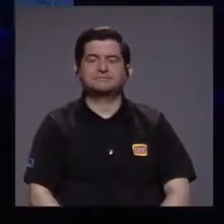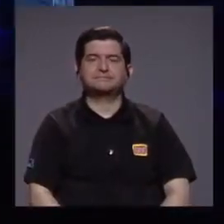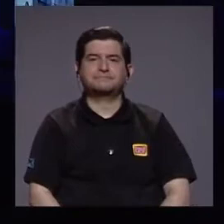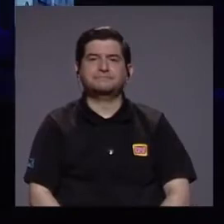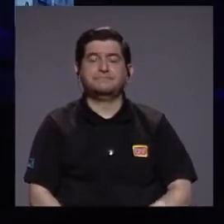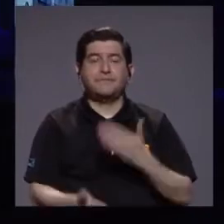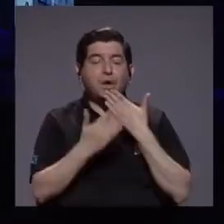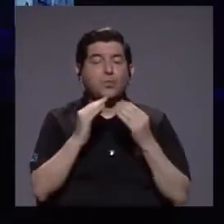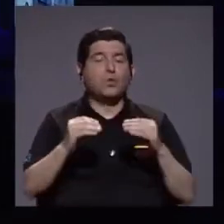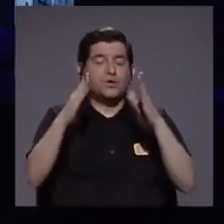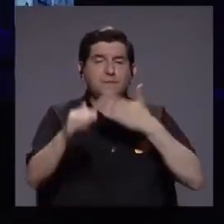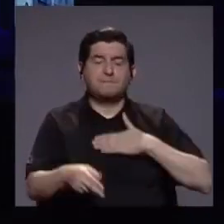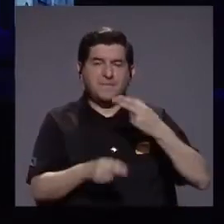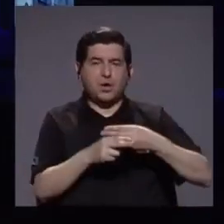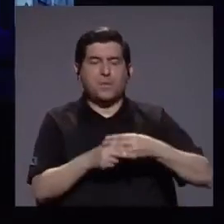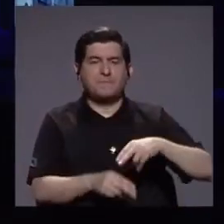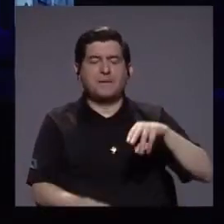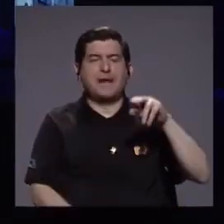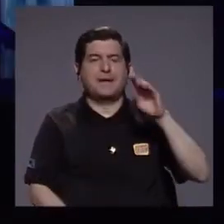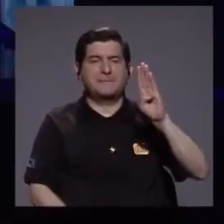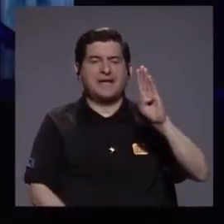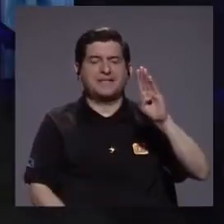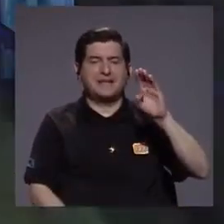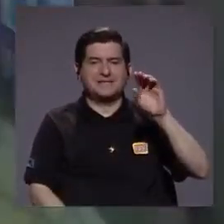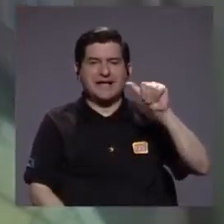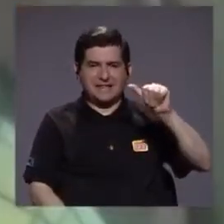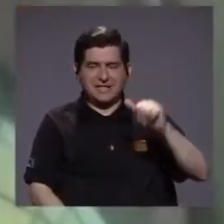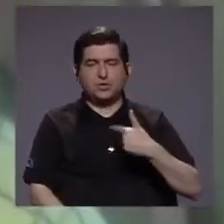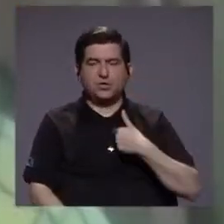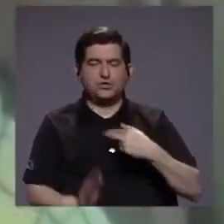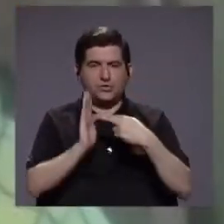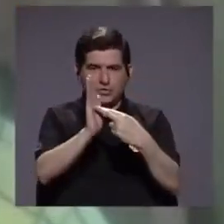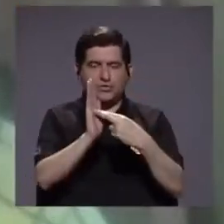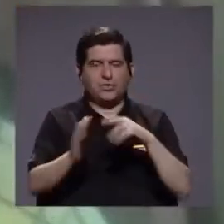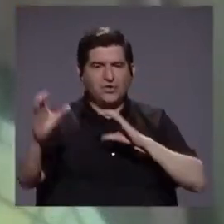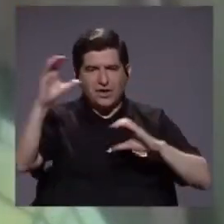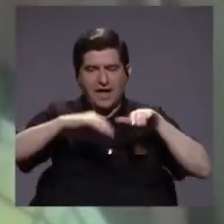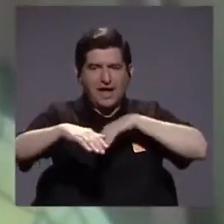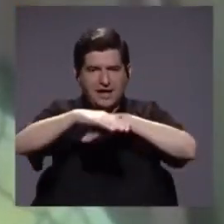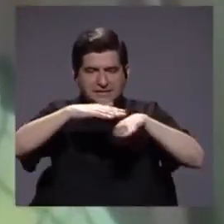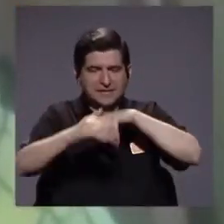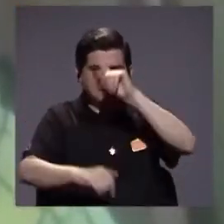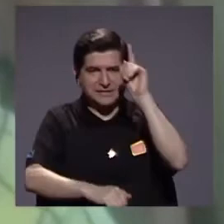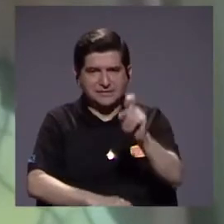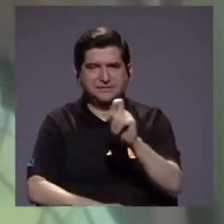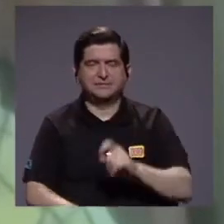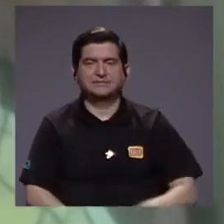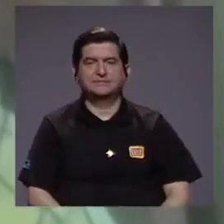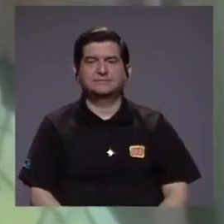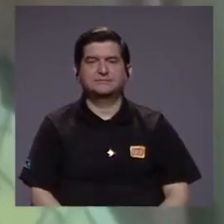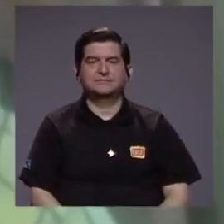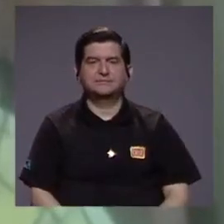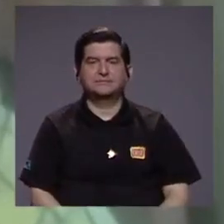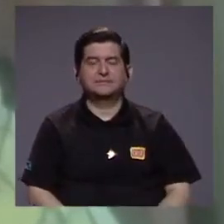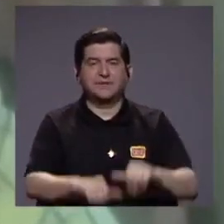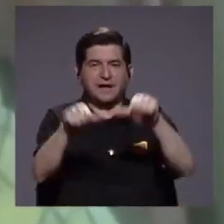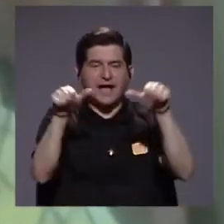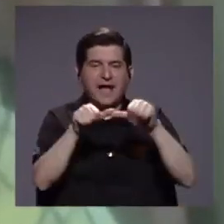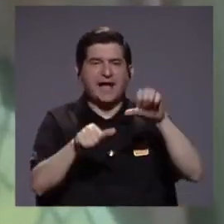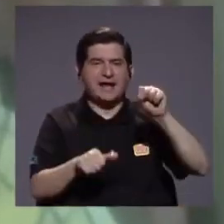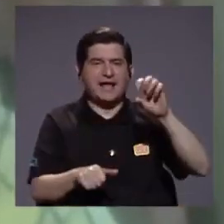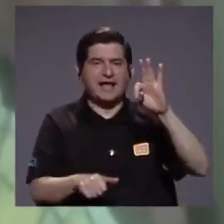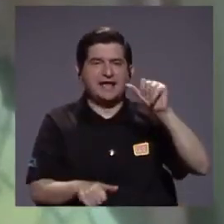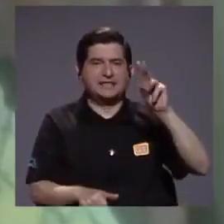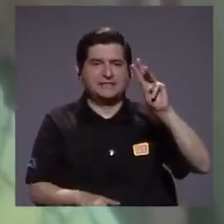Gracias, buenos días. Mi nombre es Beatriz Santillón, vengo representando al área de ciencias básicas, esta es la pregunta. El área de STEM tiene una